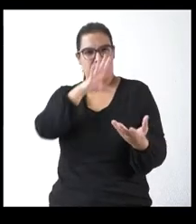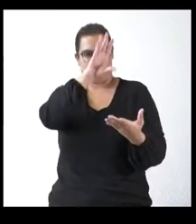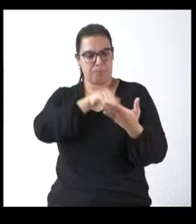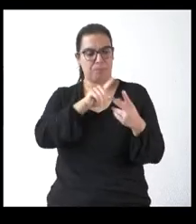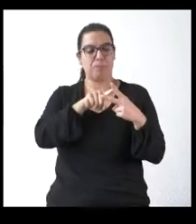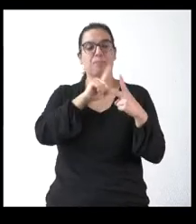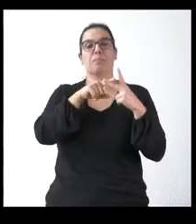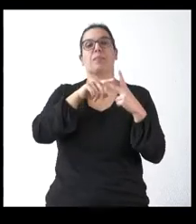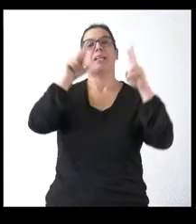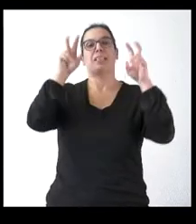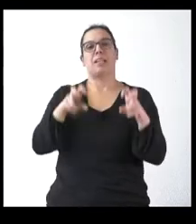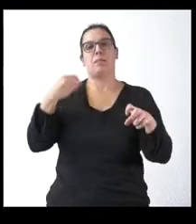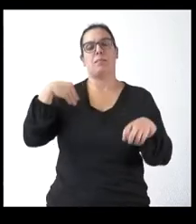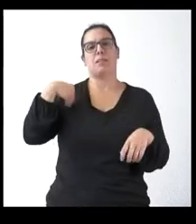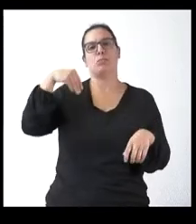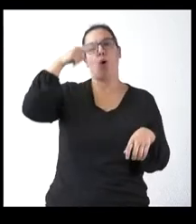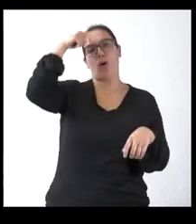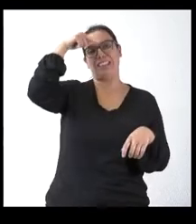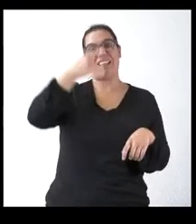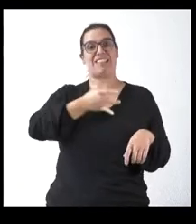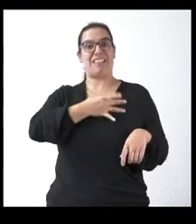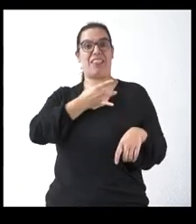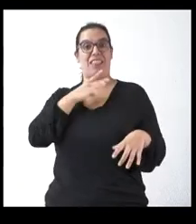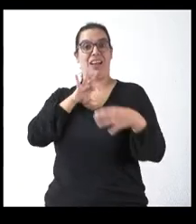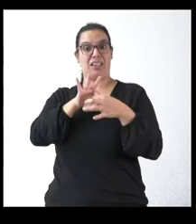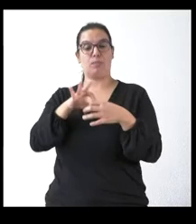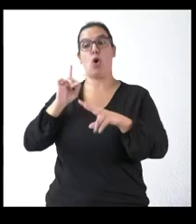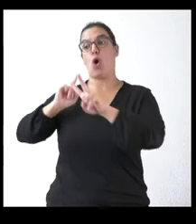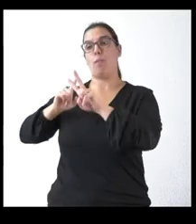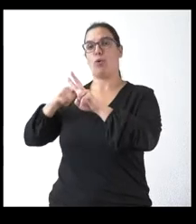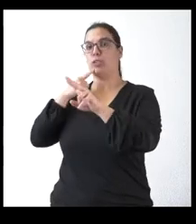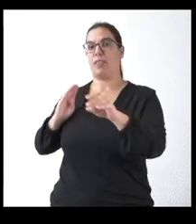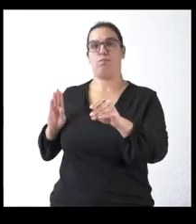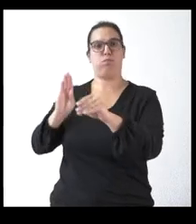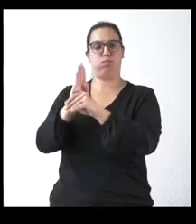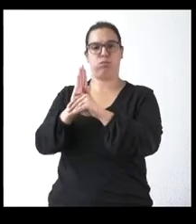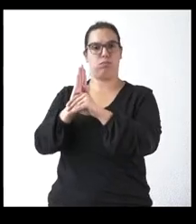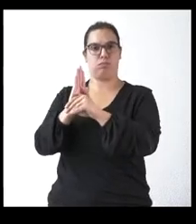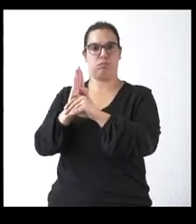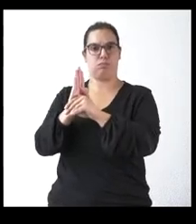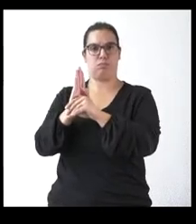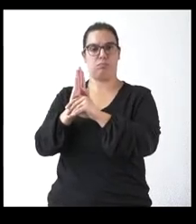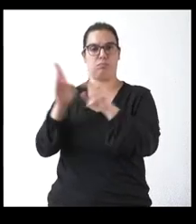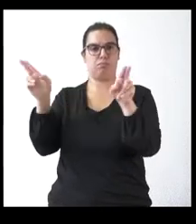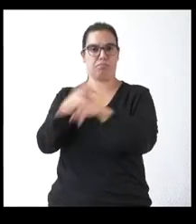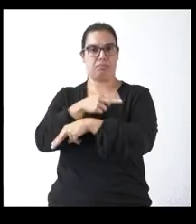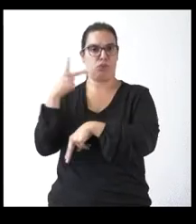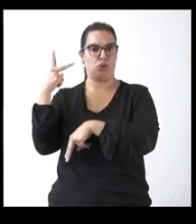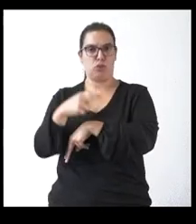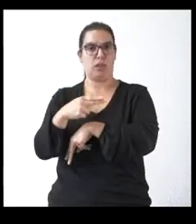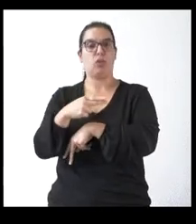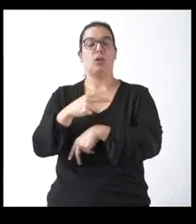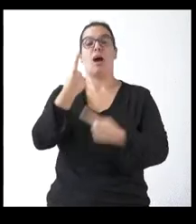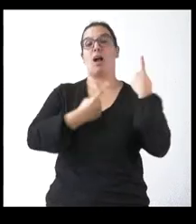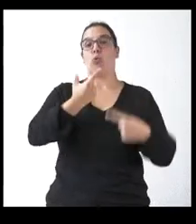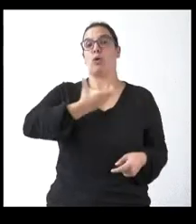del sindicalismo que el vox ha retirado la financiación y algunos algunos ayuntamientos como el de